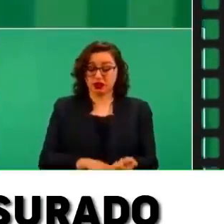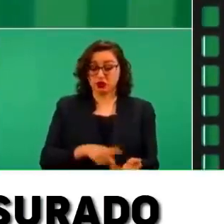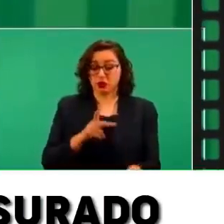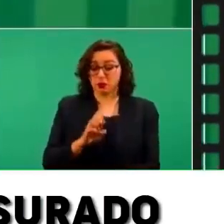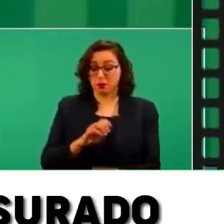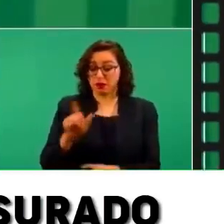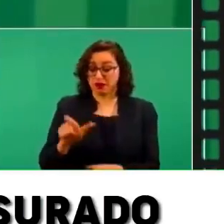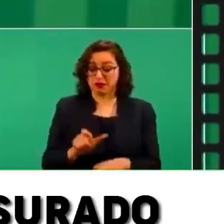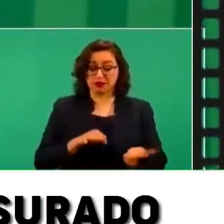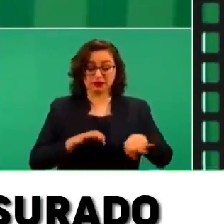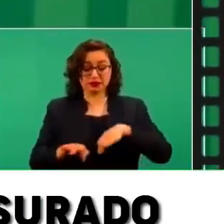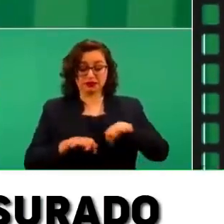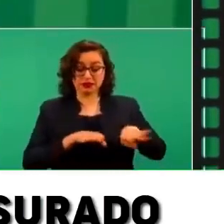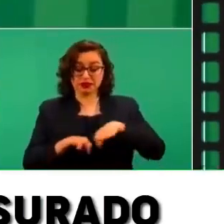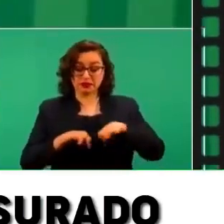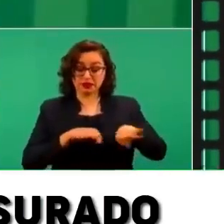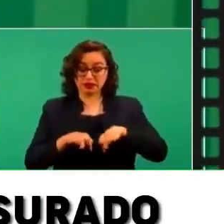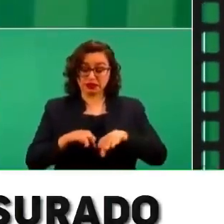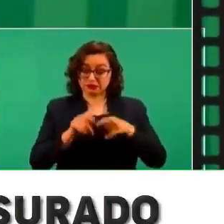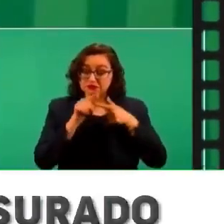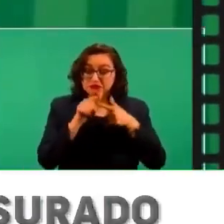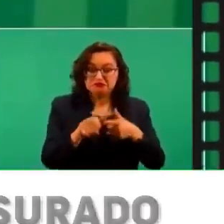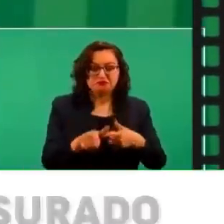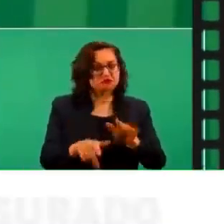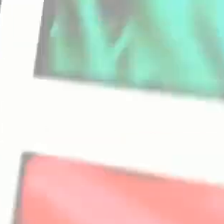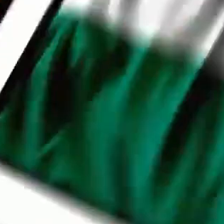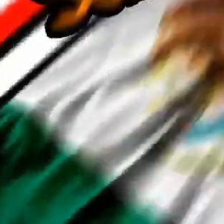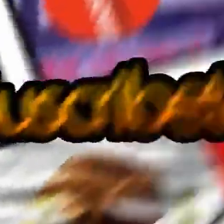Express. Yo soy Leo Sosa, comenzamos.